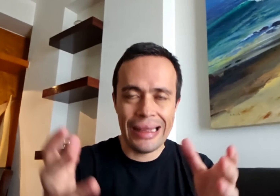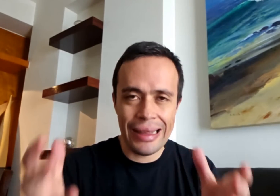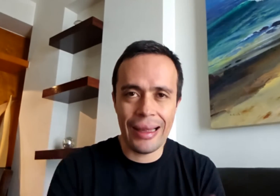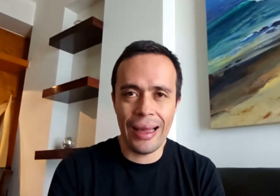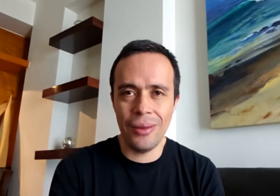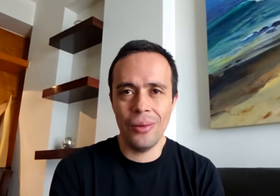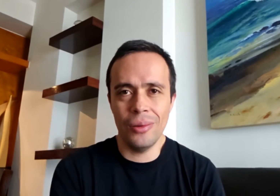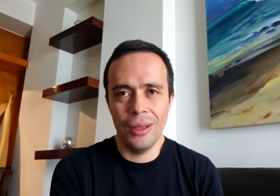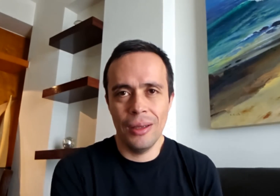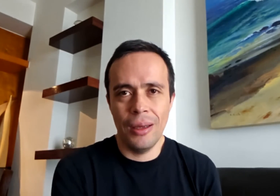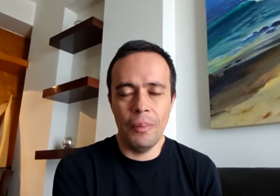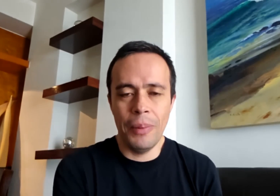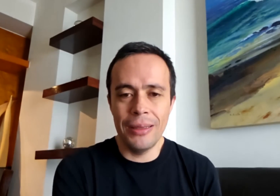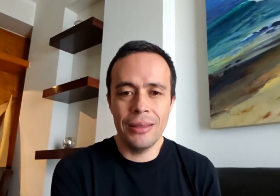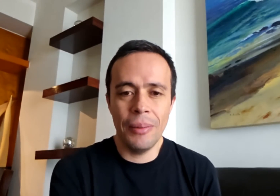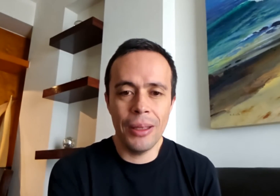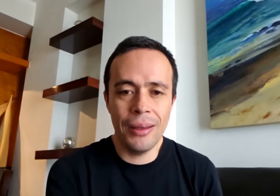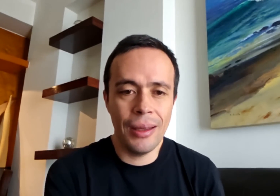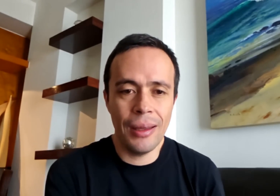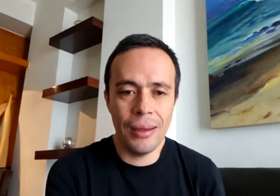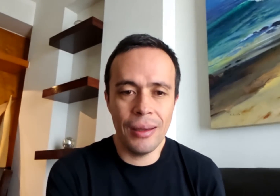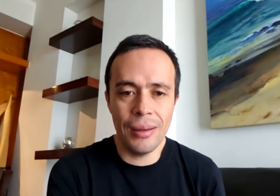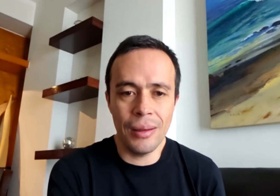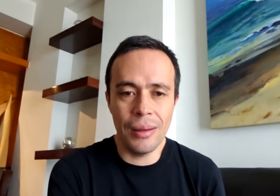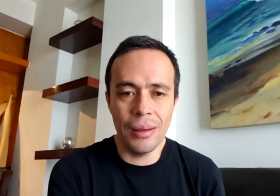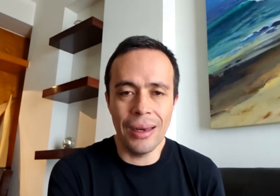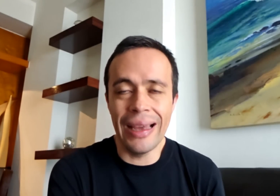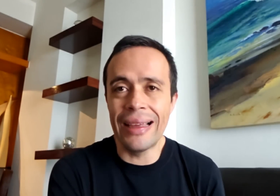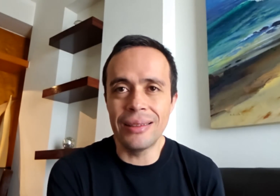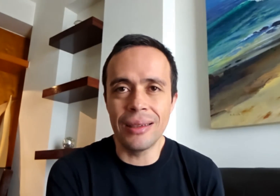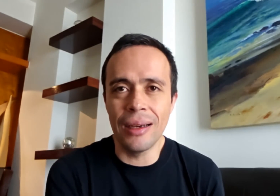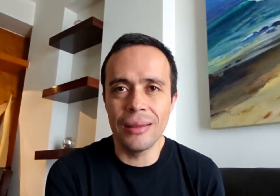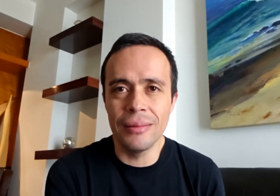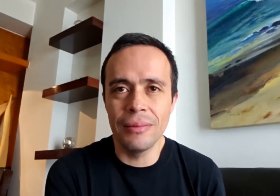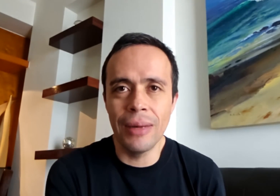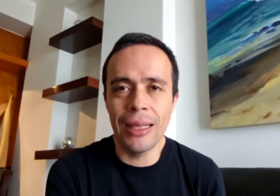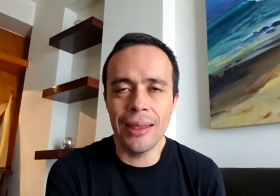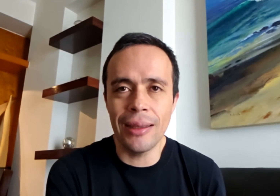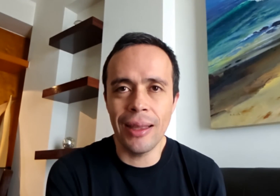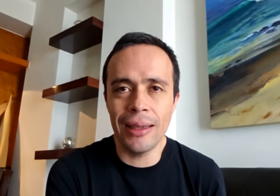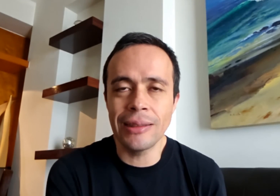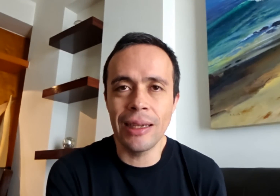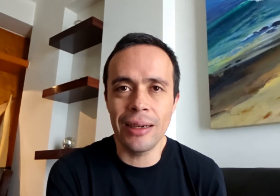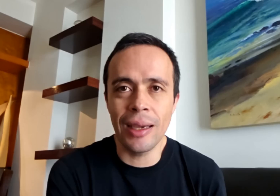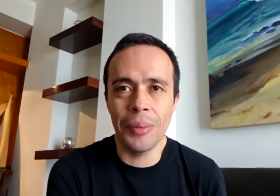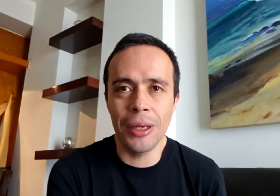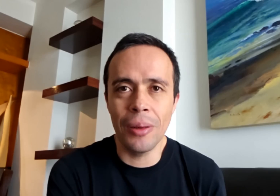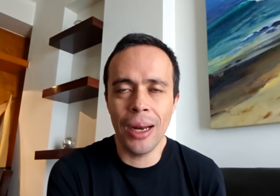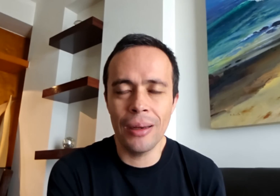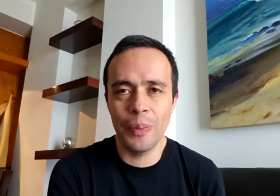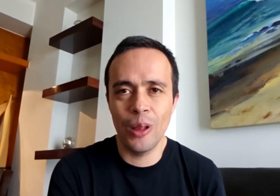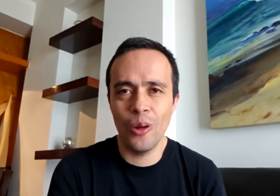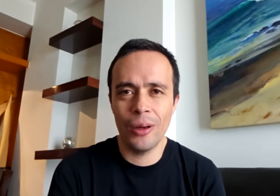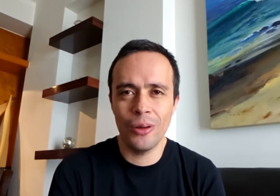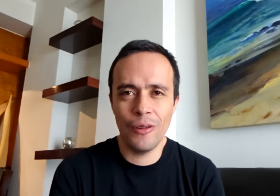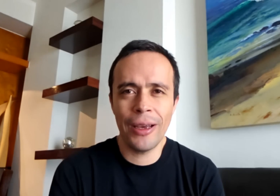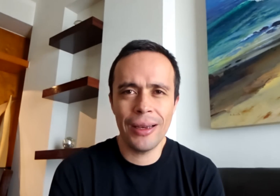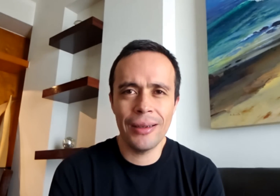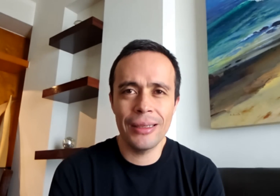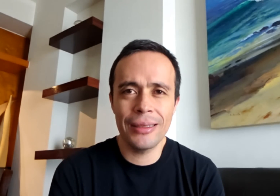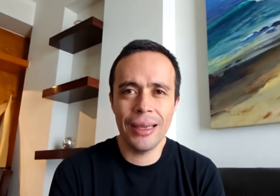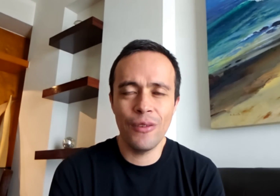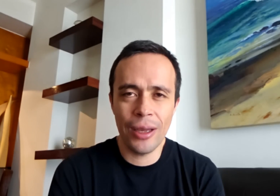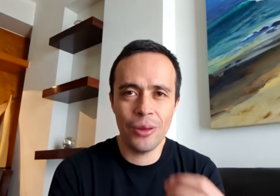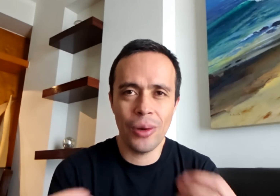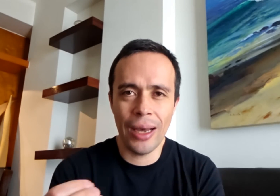están criticando precisamente la herencia maldita del régimen neoliberal. Lo que nos